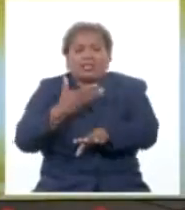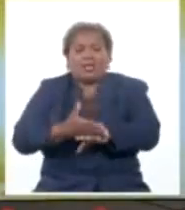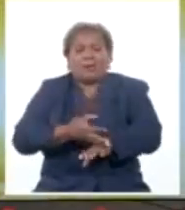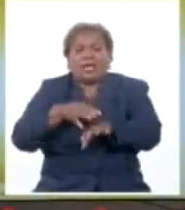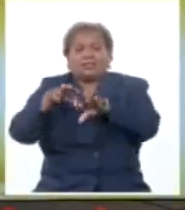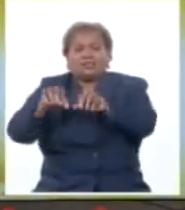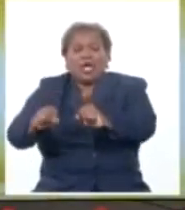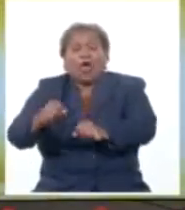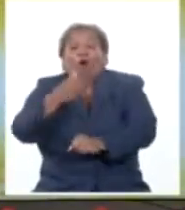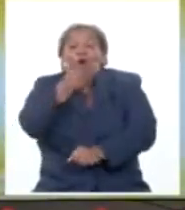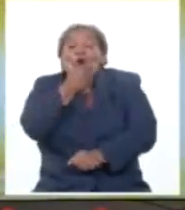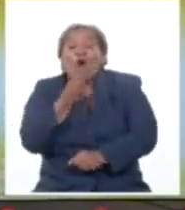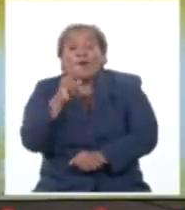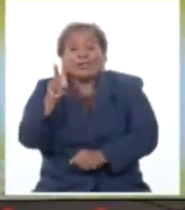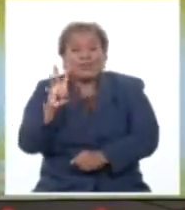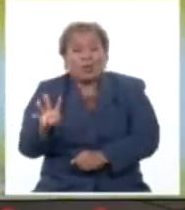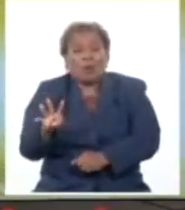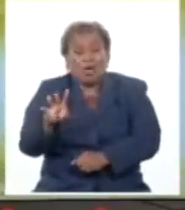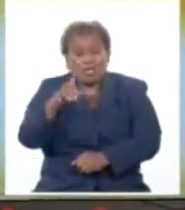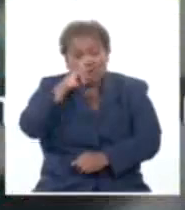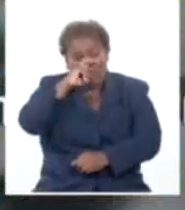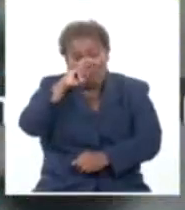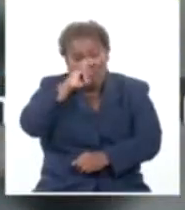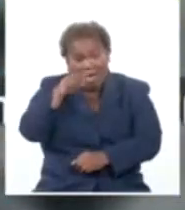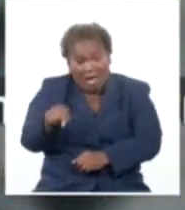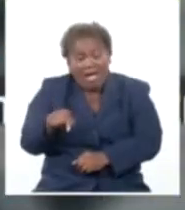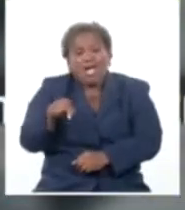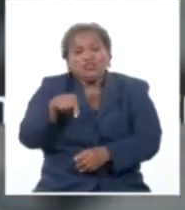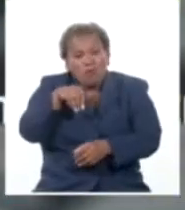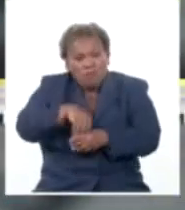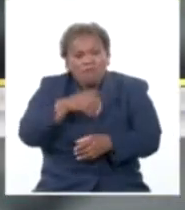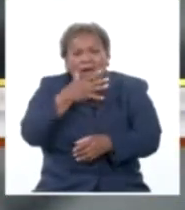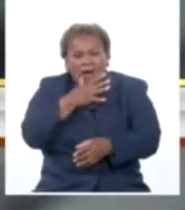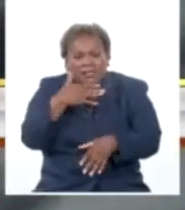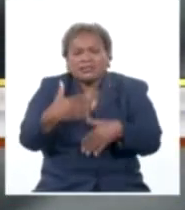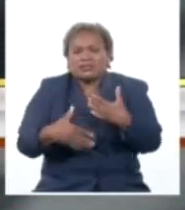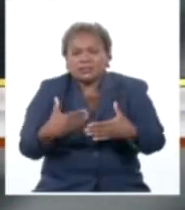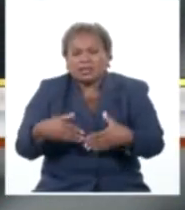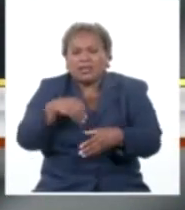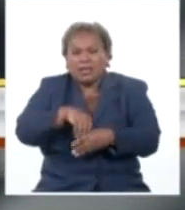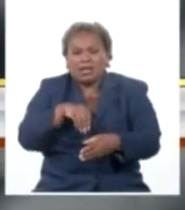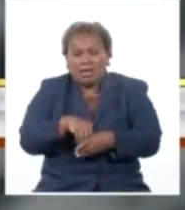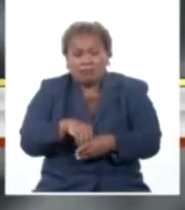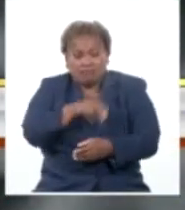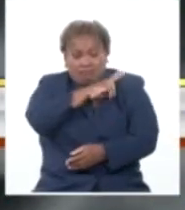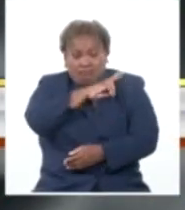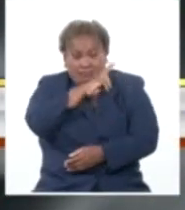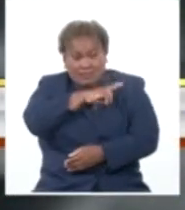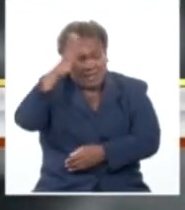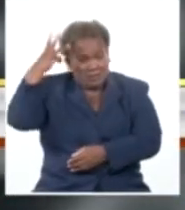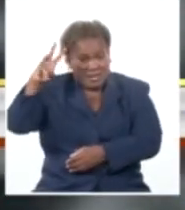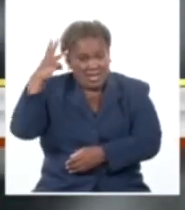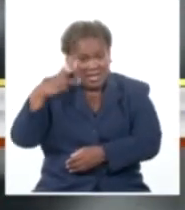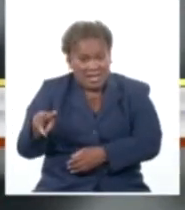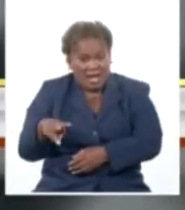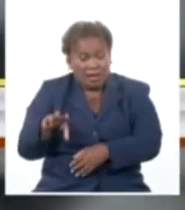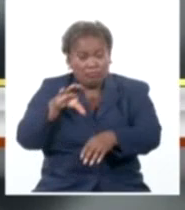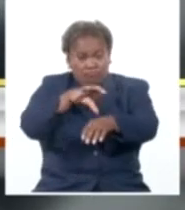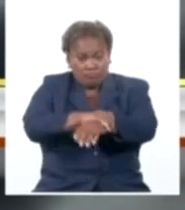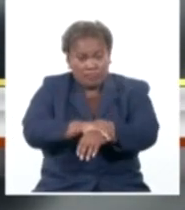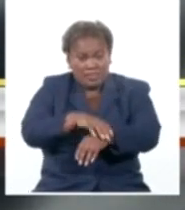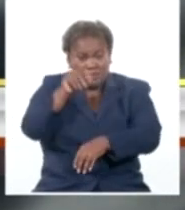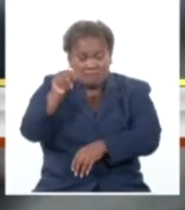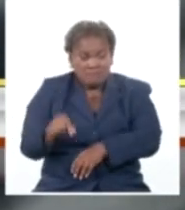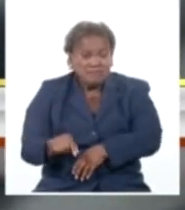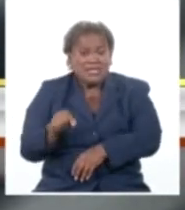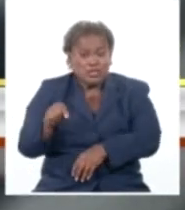captura de un joven de 24 años involucrado presuntamente en los hechos. Según las autoridades mexicanas, la detención del presunto criminal se produjo